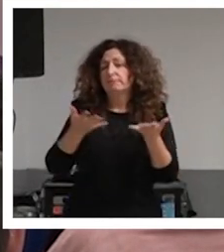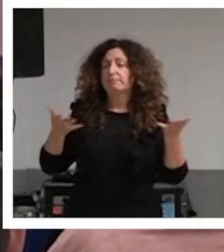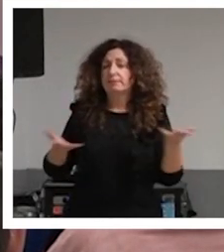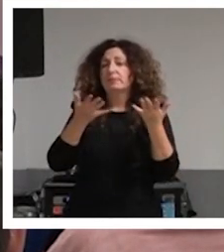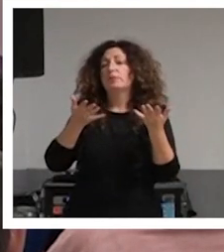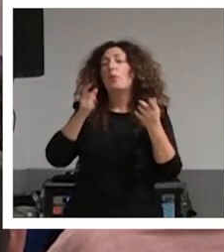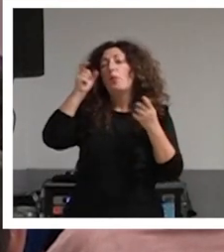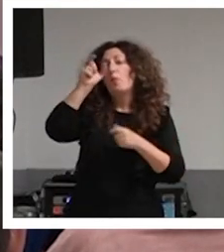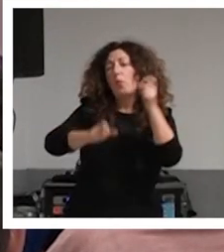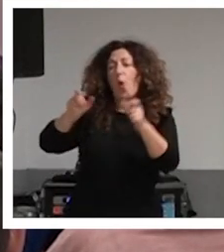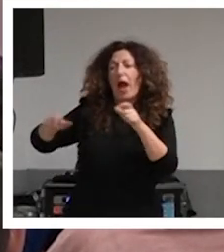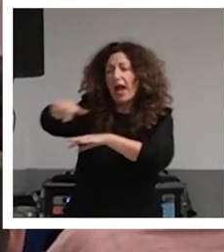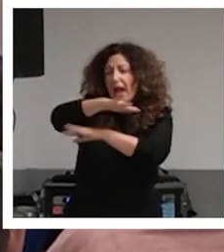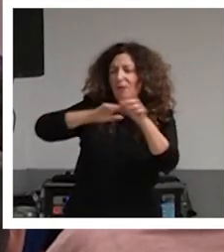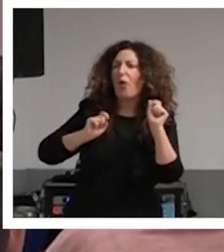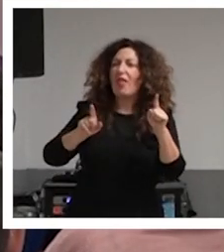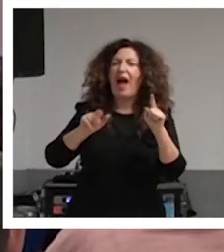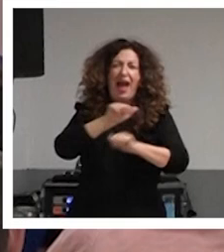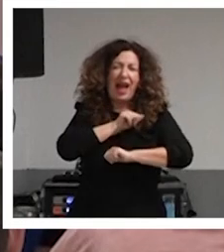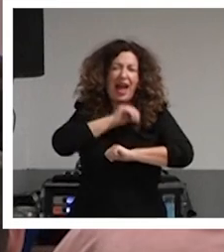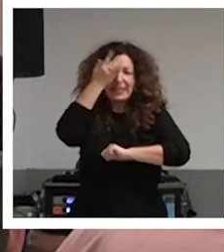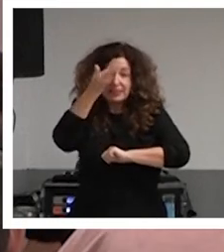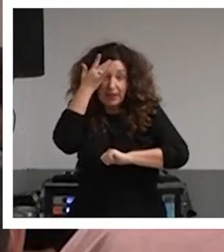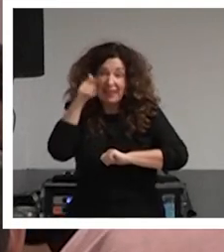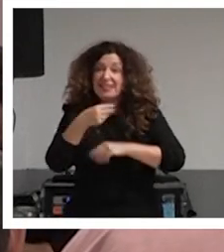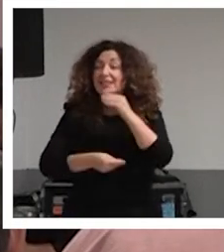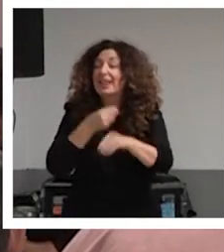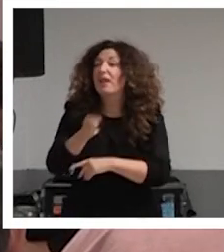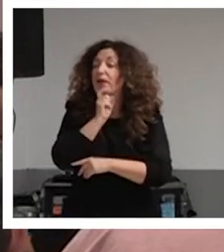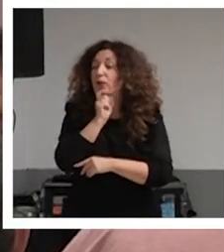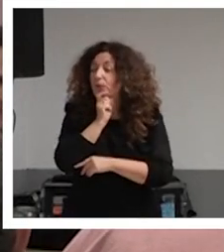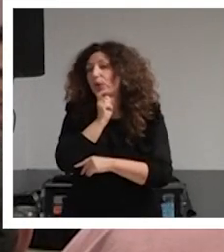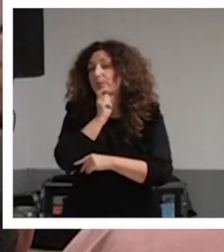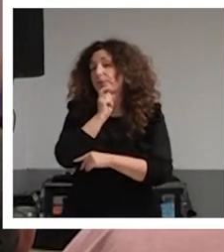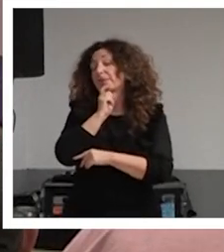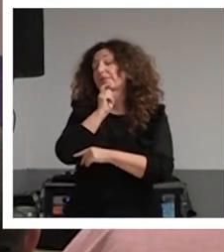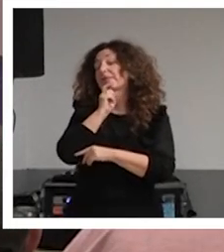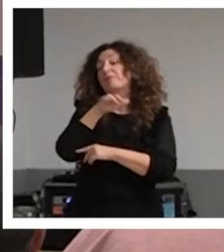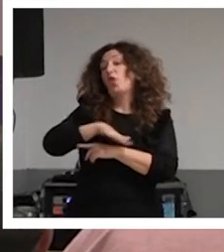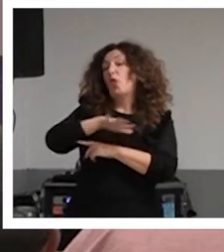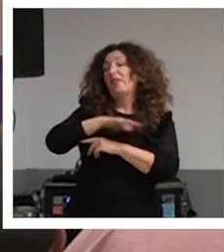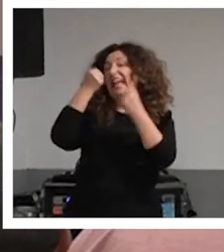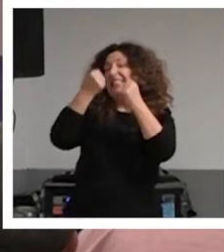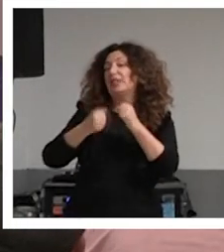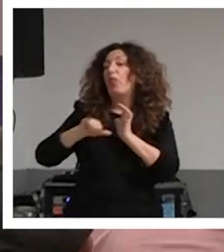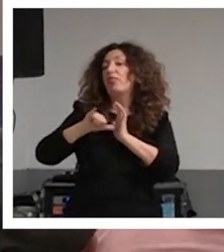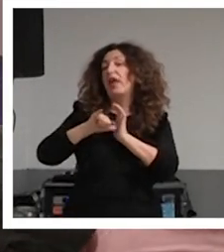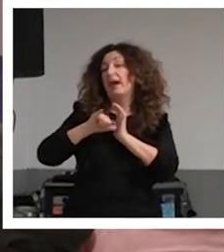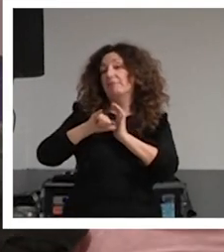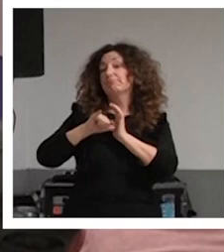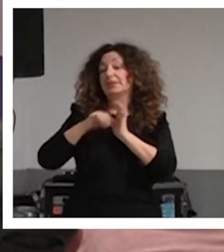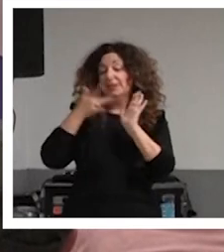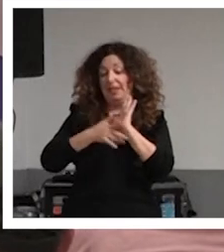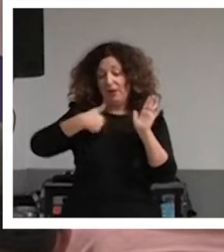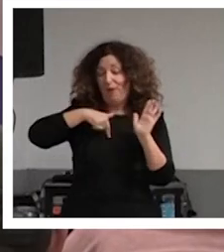a nuestro pueblo esperanza y que eso se hace de la institución más cercana decir o lo